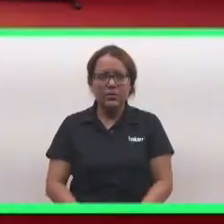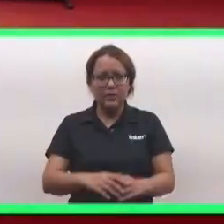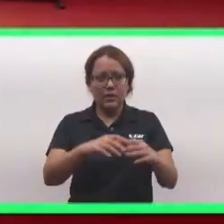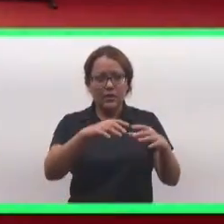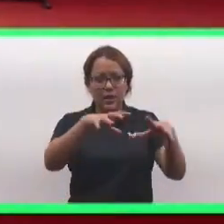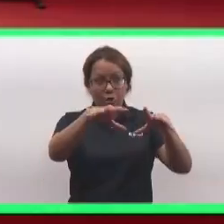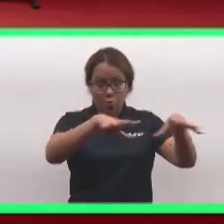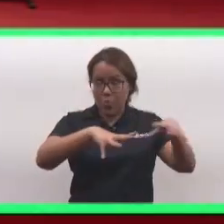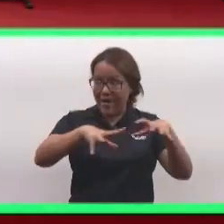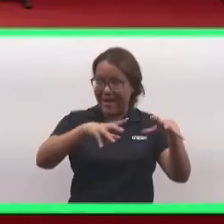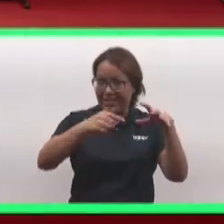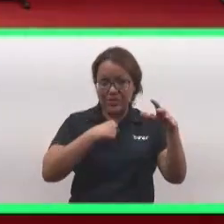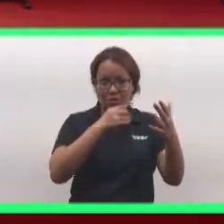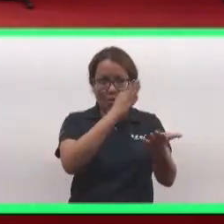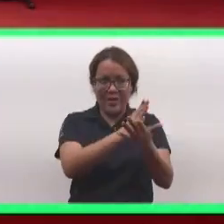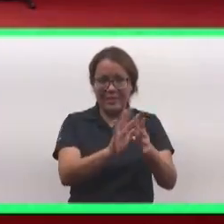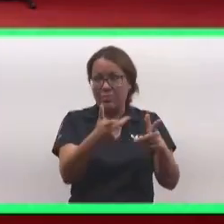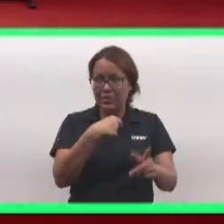se va.